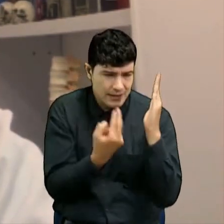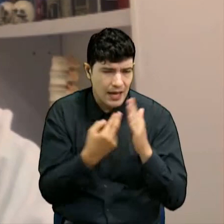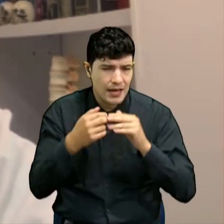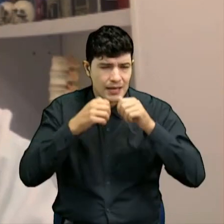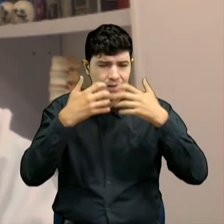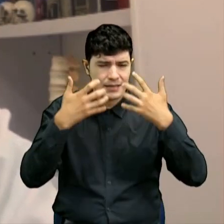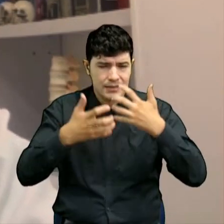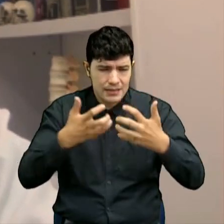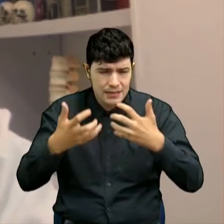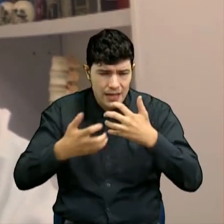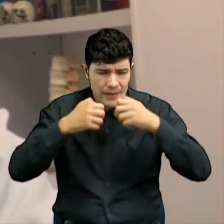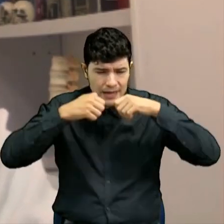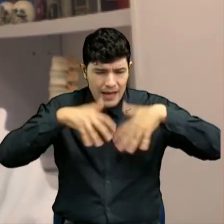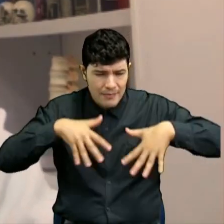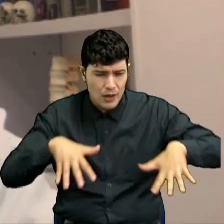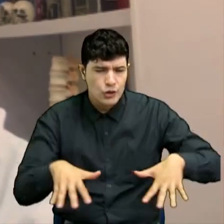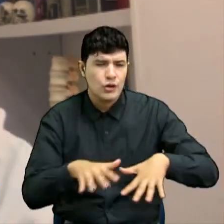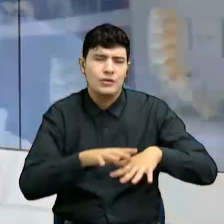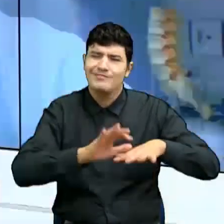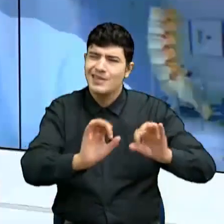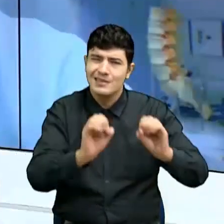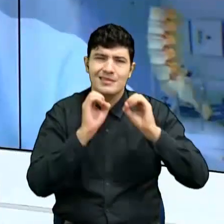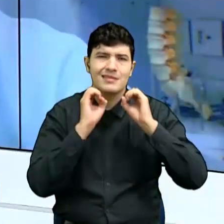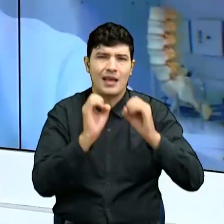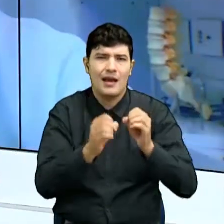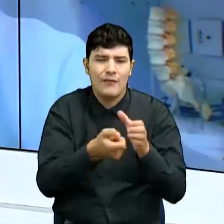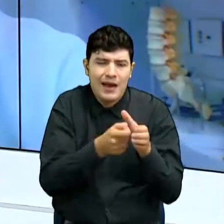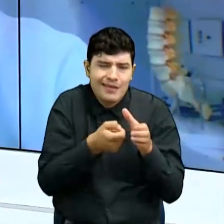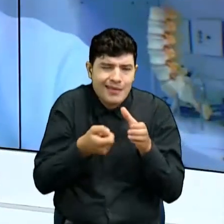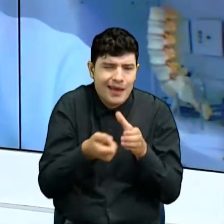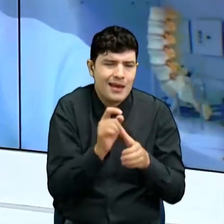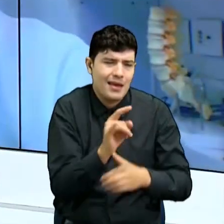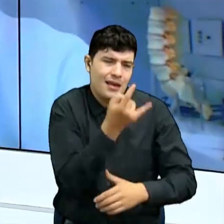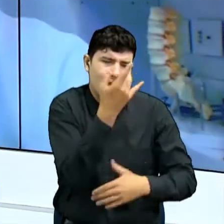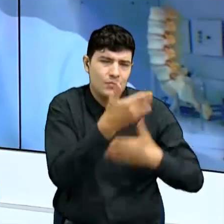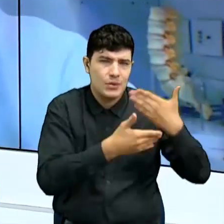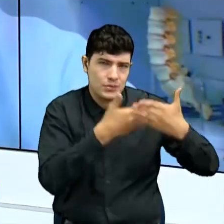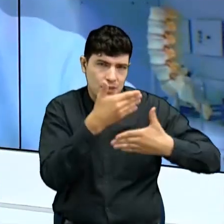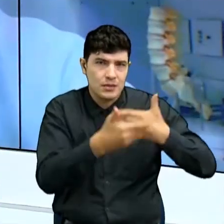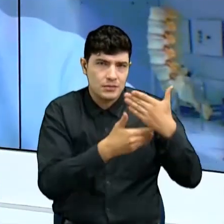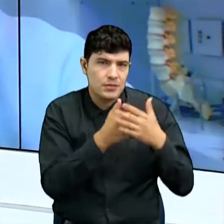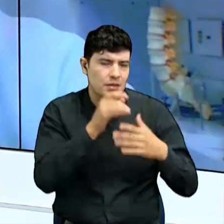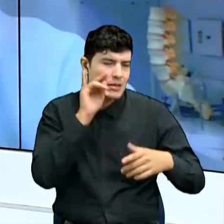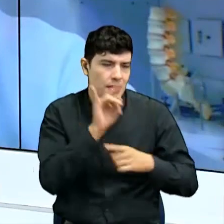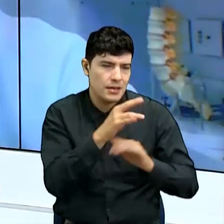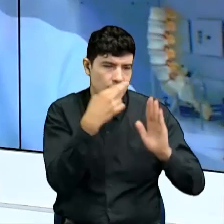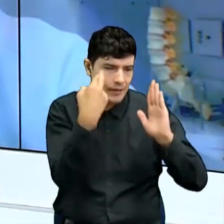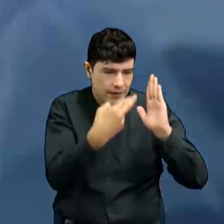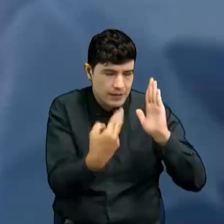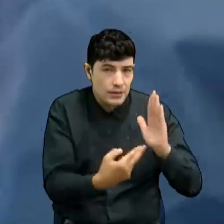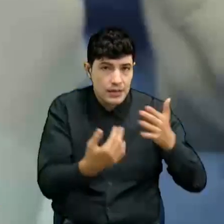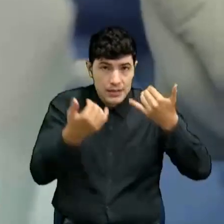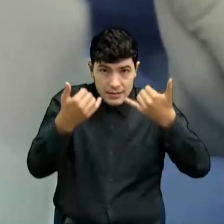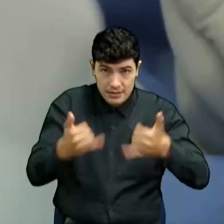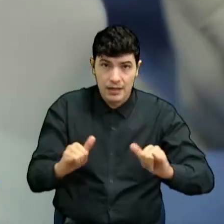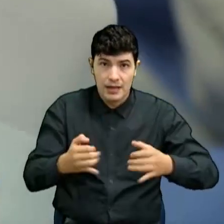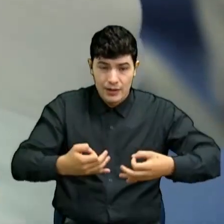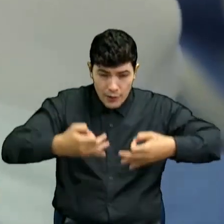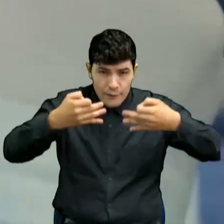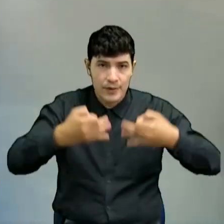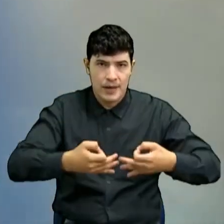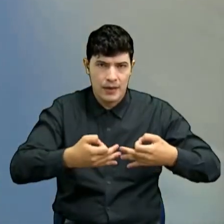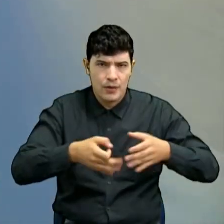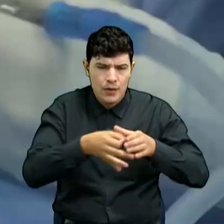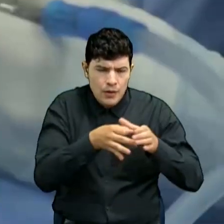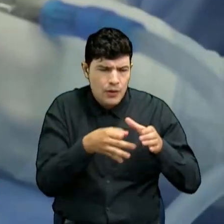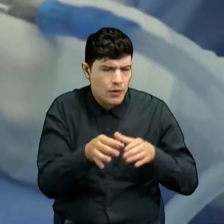para poder cortar la válvula, porque si la válvula se infecta es una catástrofe, hay que sacar la válvula. Entonces ya confirmado por parte de infectología